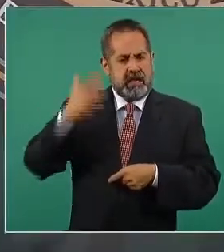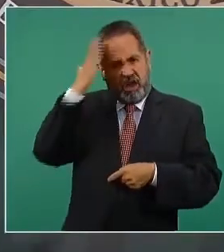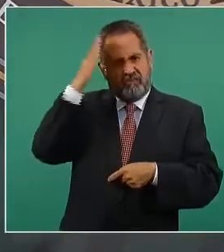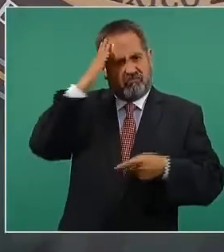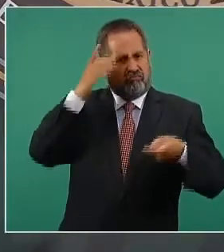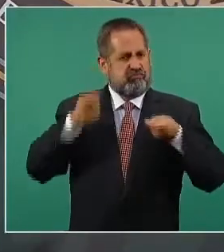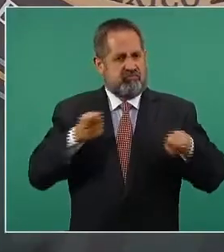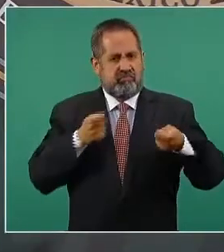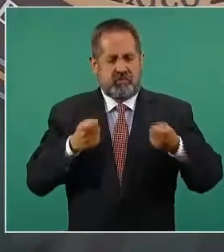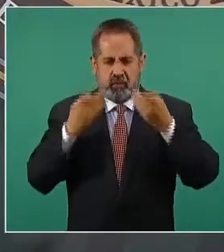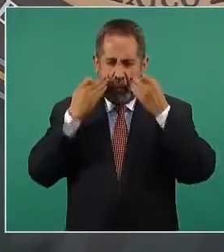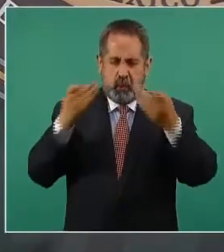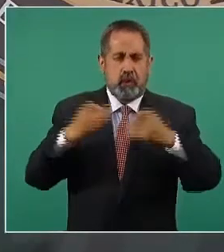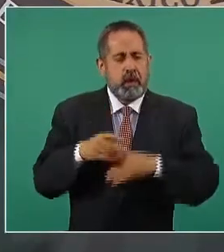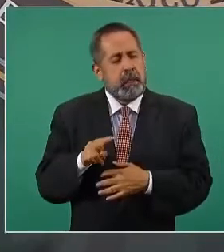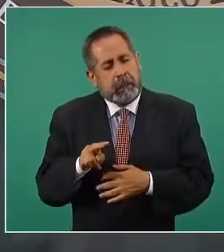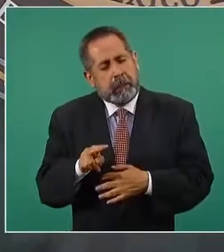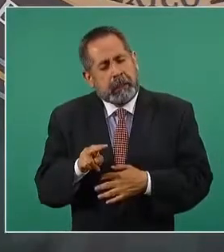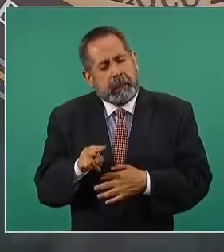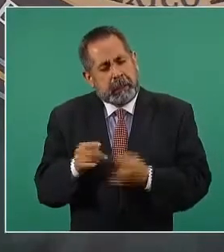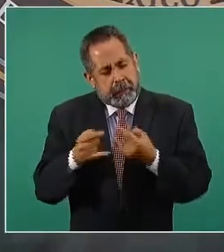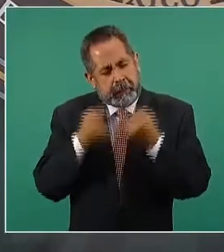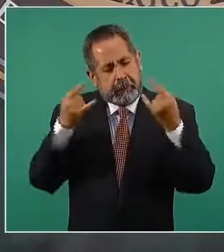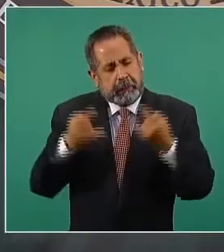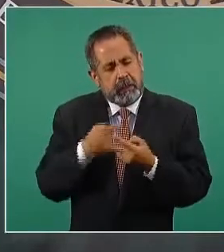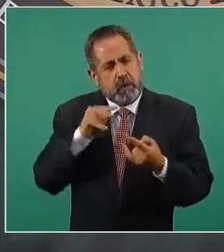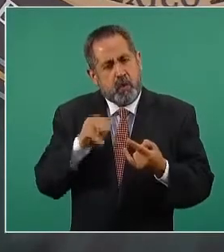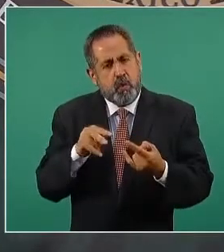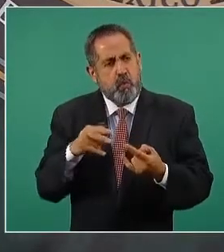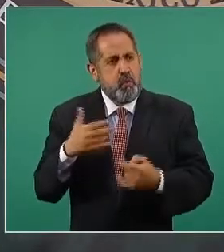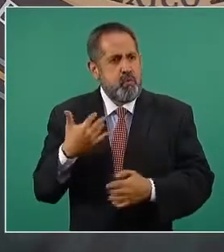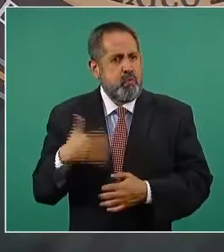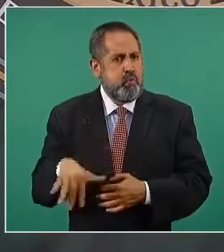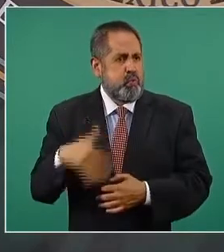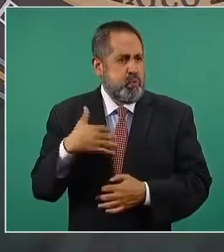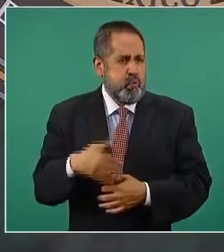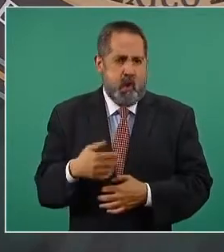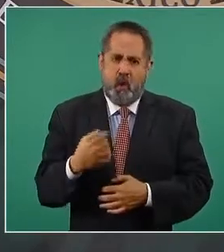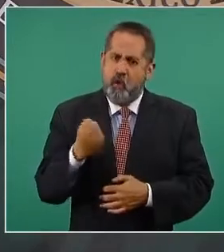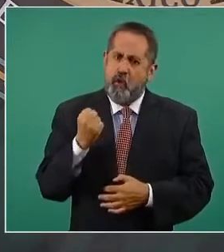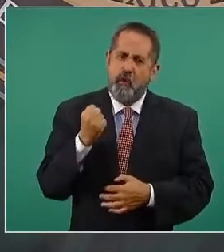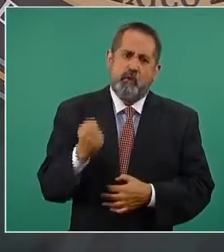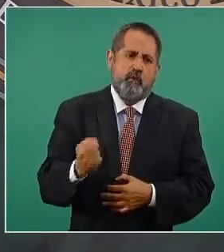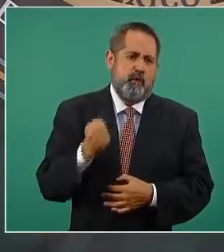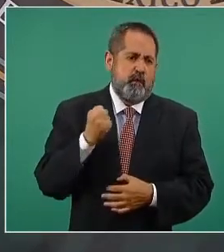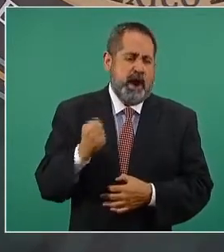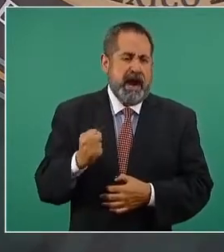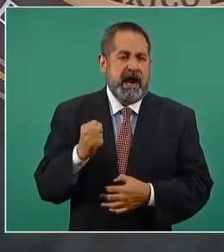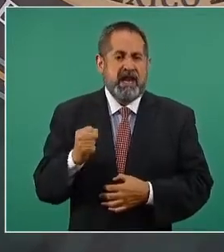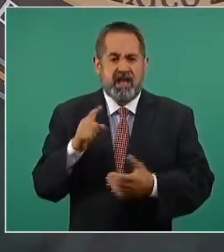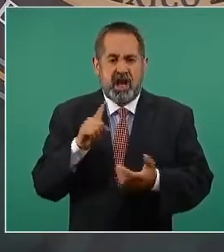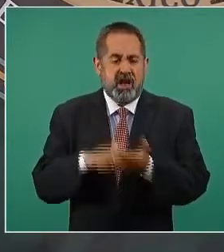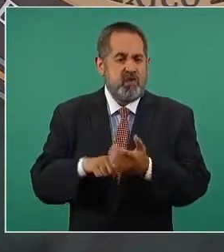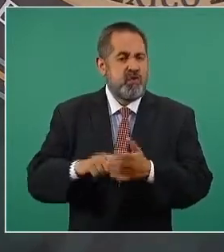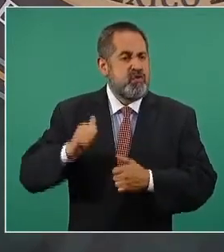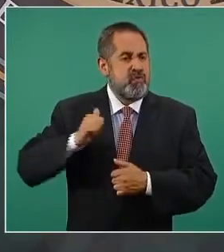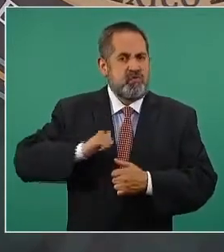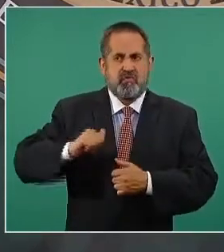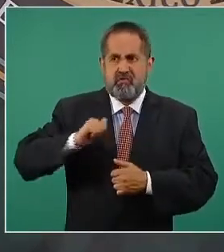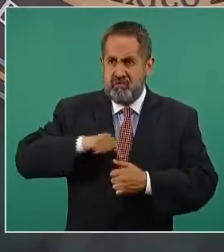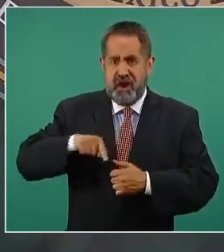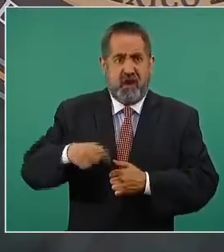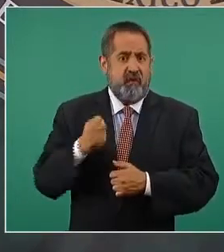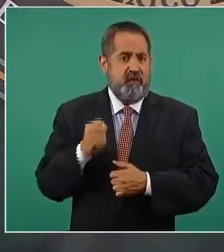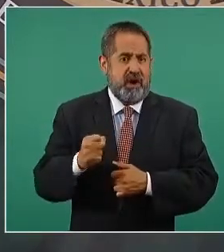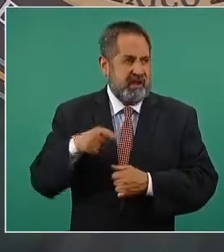esta evidencia podríamos imaginar lo poderoso que llegaron a ser los antiguos